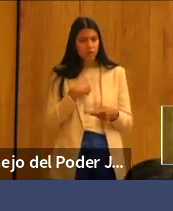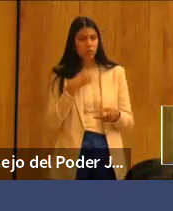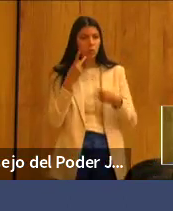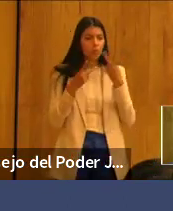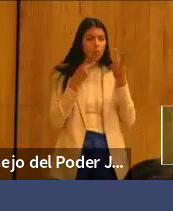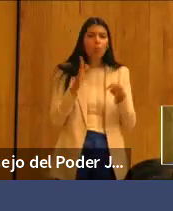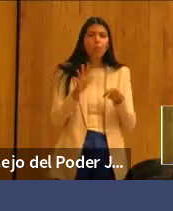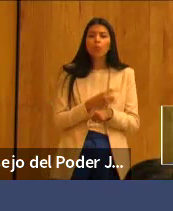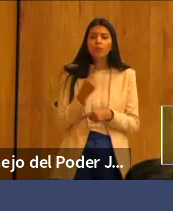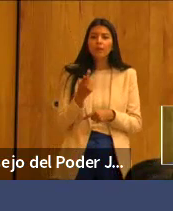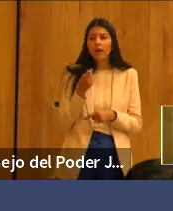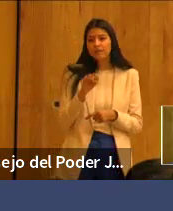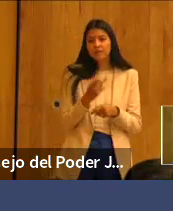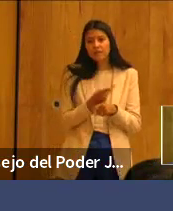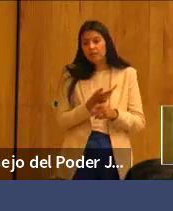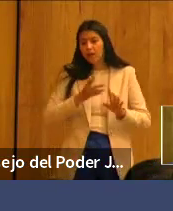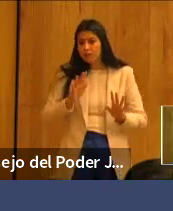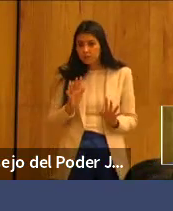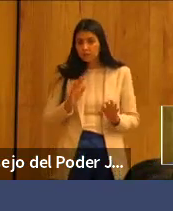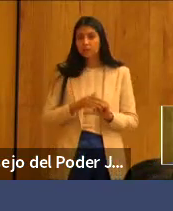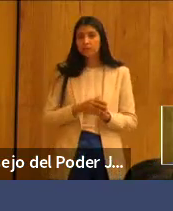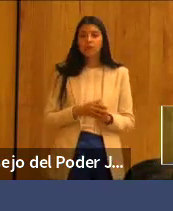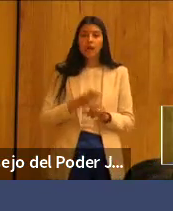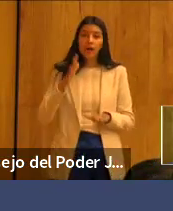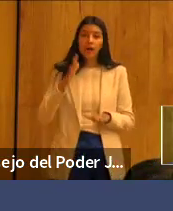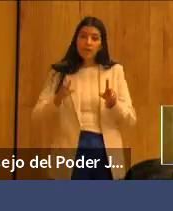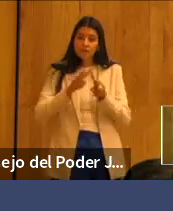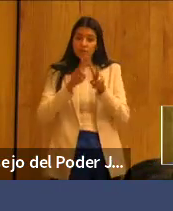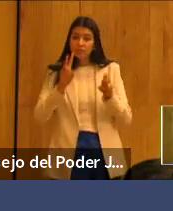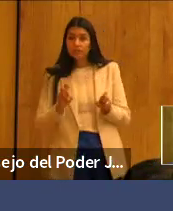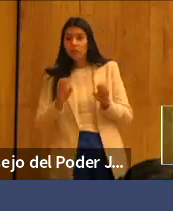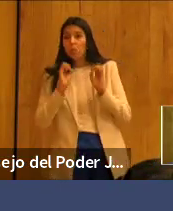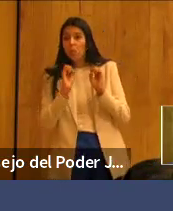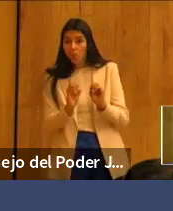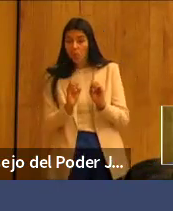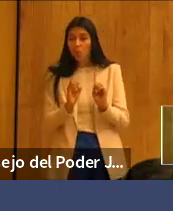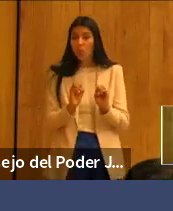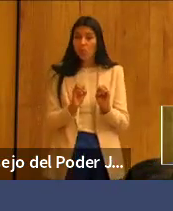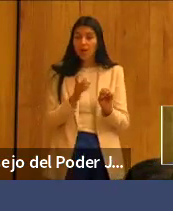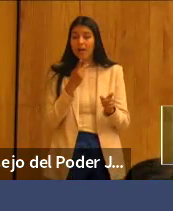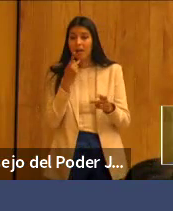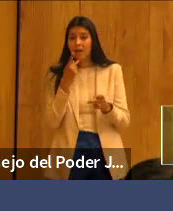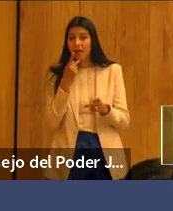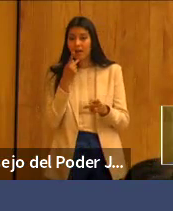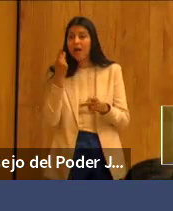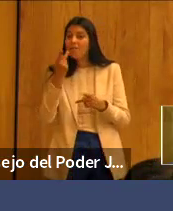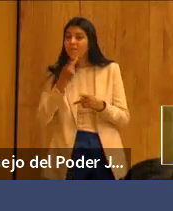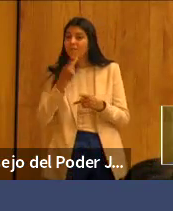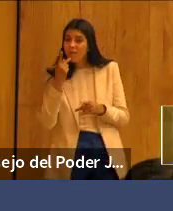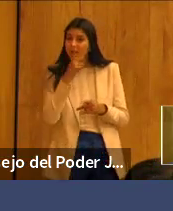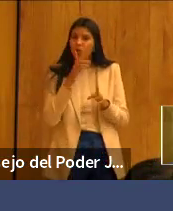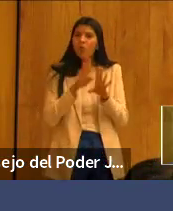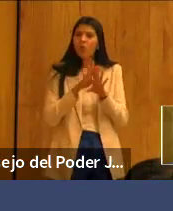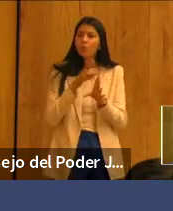porque así habían ocurrido los hechos, que muchos de los temas o de los lenguaje que utilizaba era